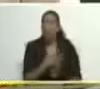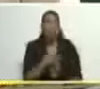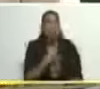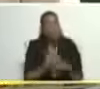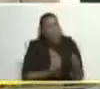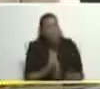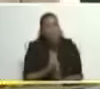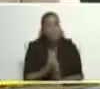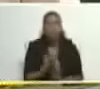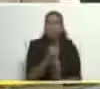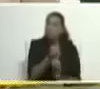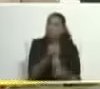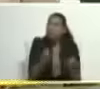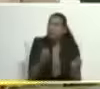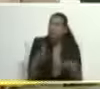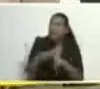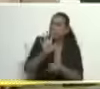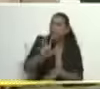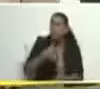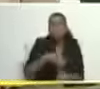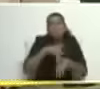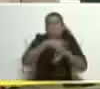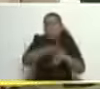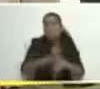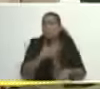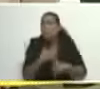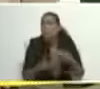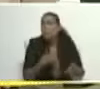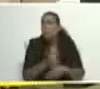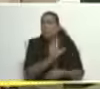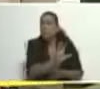¿Cómo podemos dejar que esto ocurra?